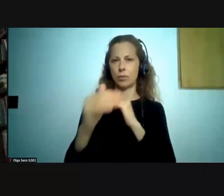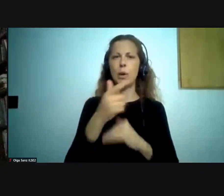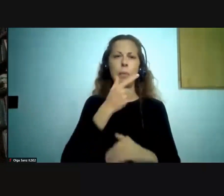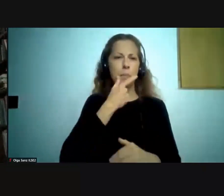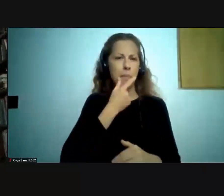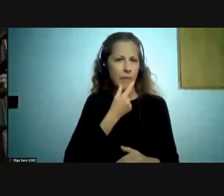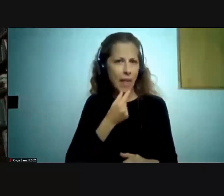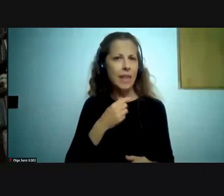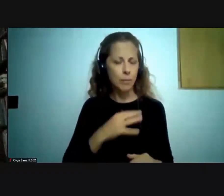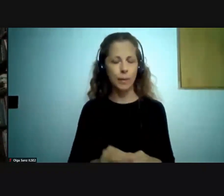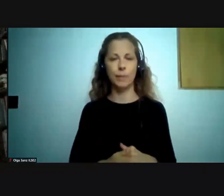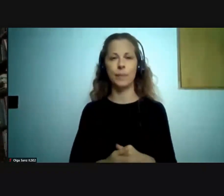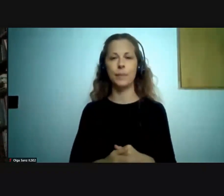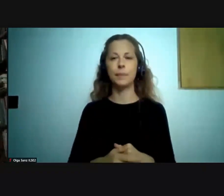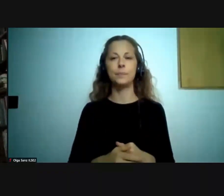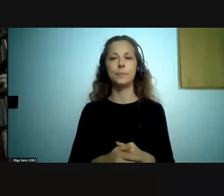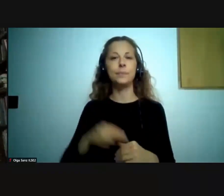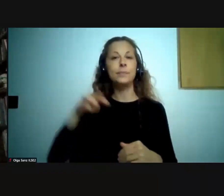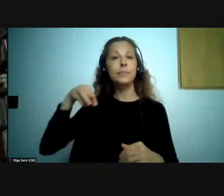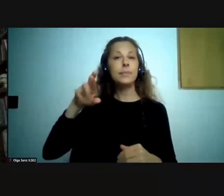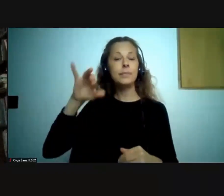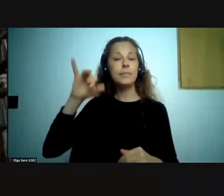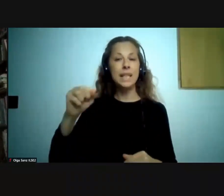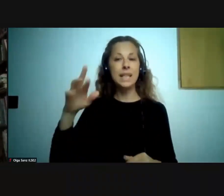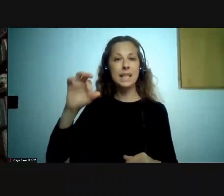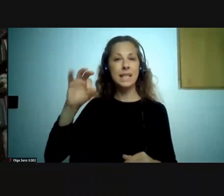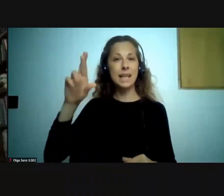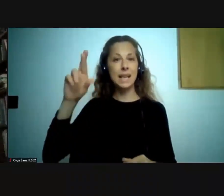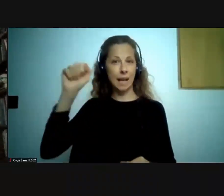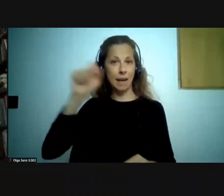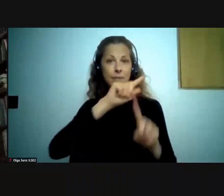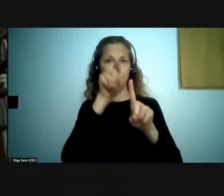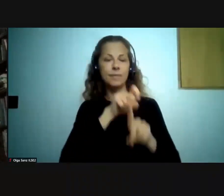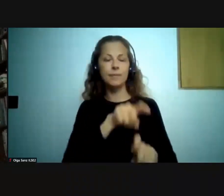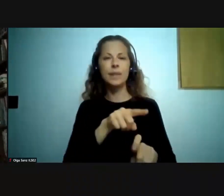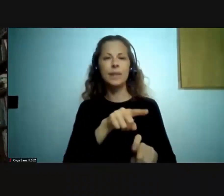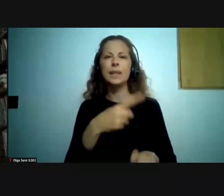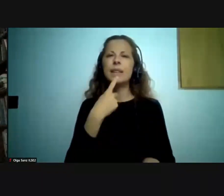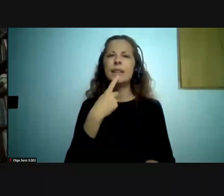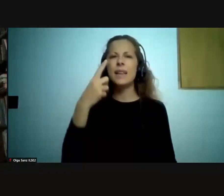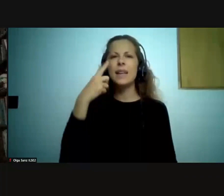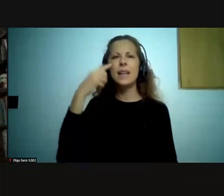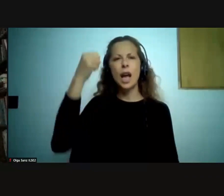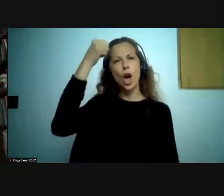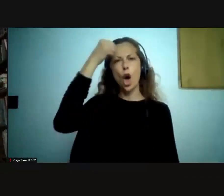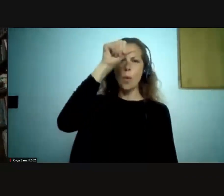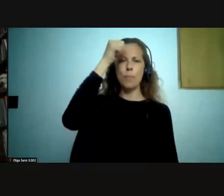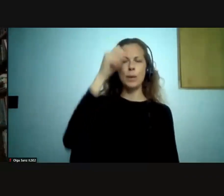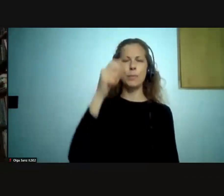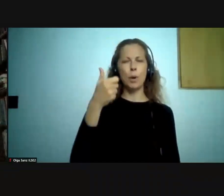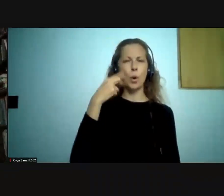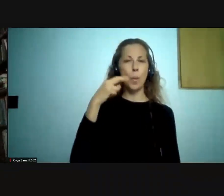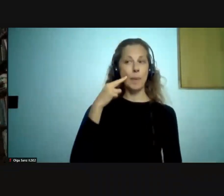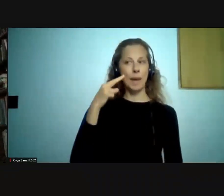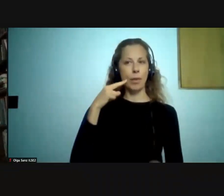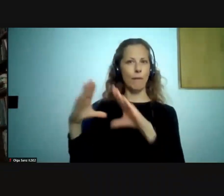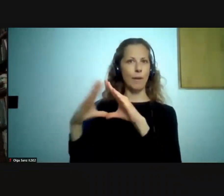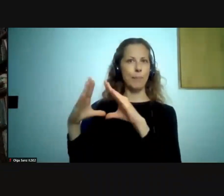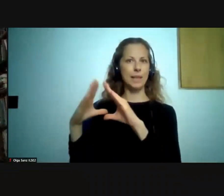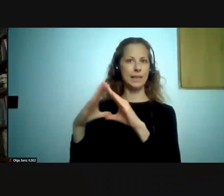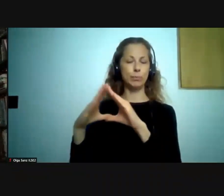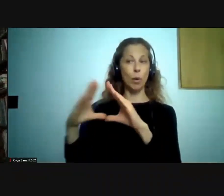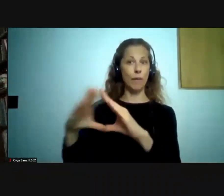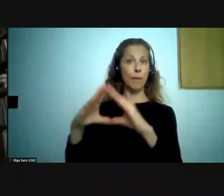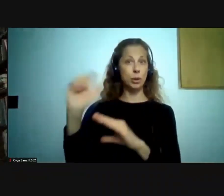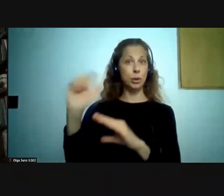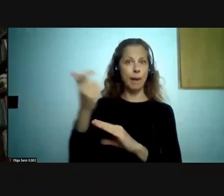Belmonte también hace una pregunta muy interesante, ¿no? Dice que a los hombres les da miedo el feminismo, ¿no? Dice, parece que les da mucho miedo la palabra